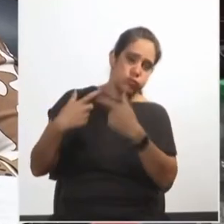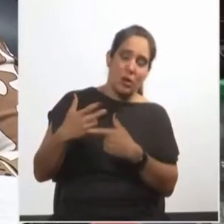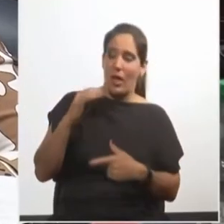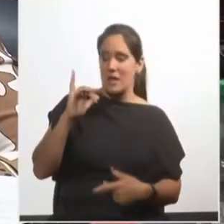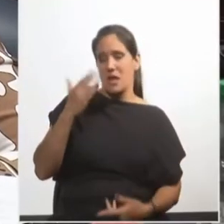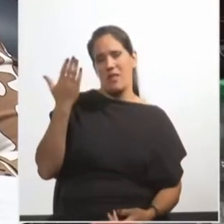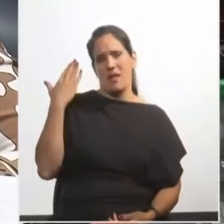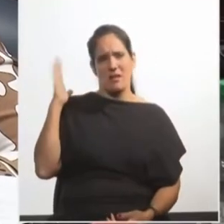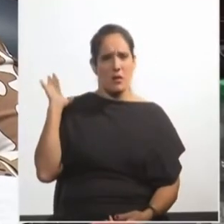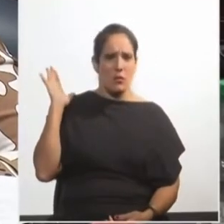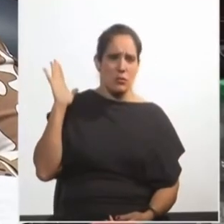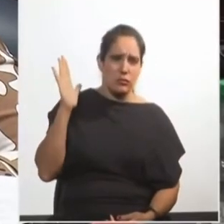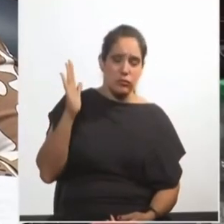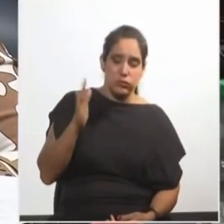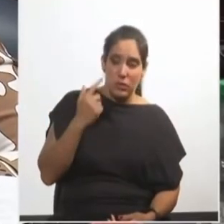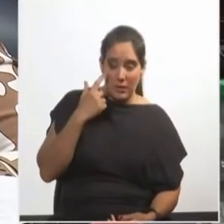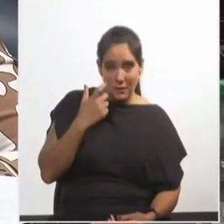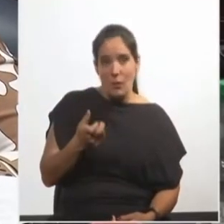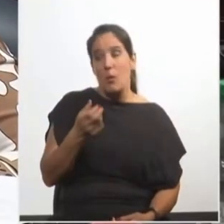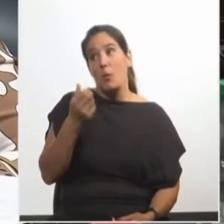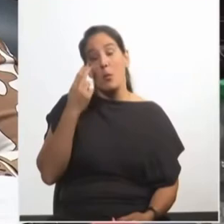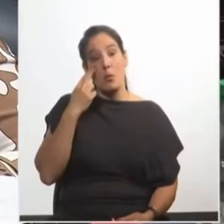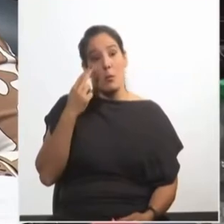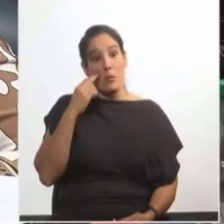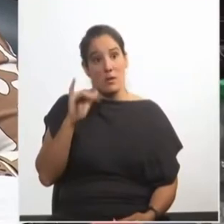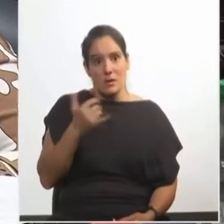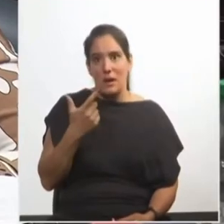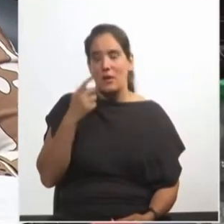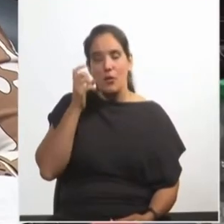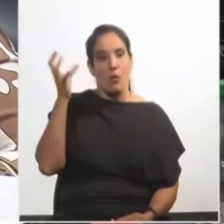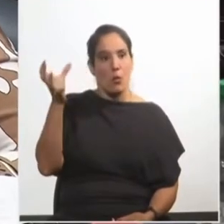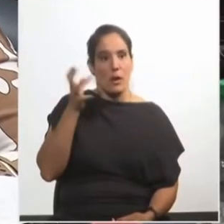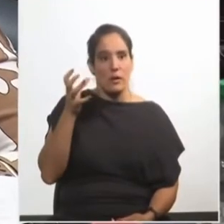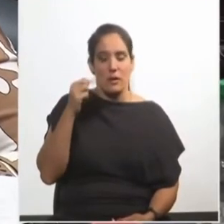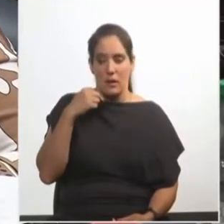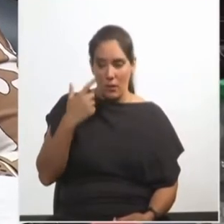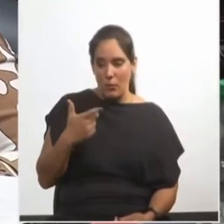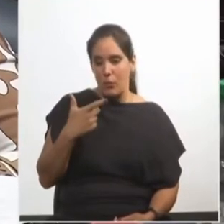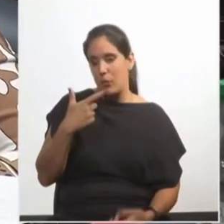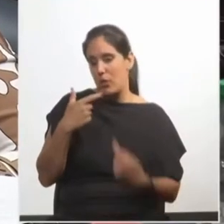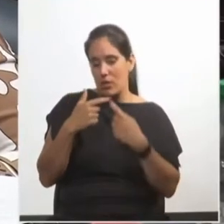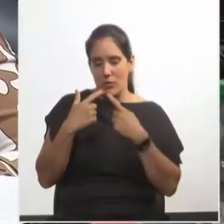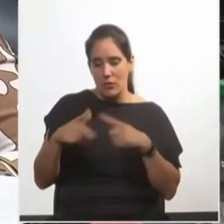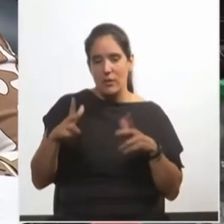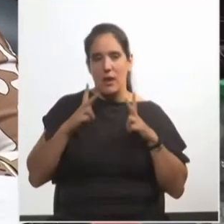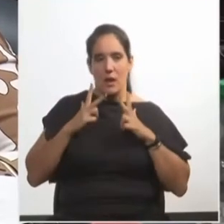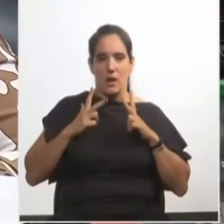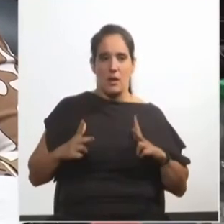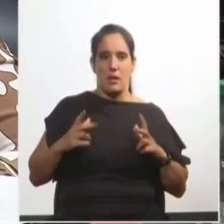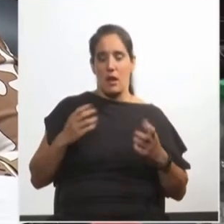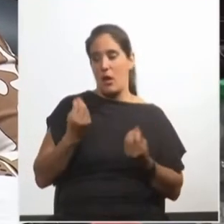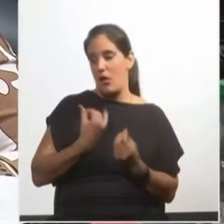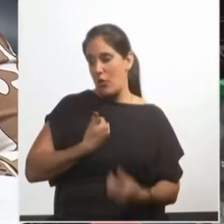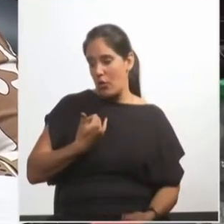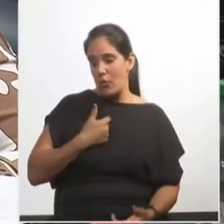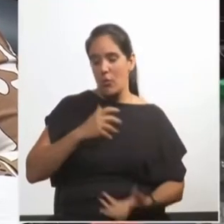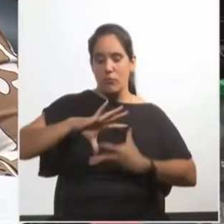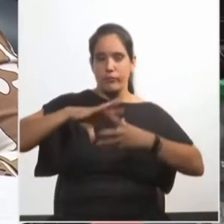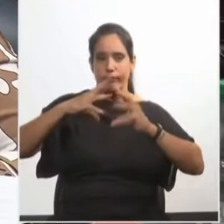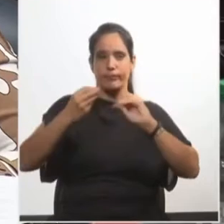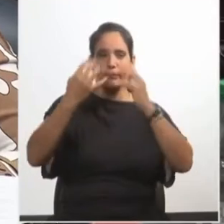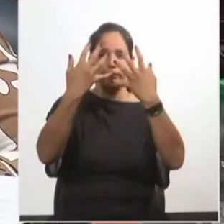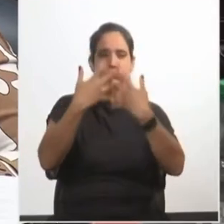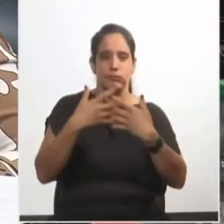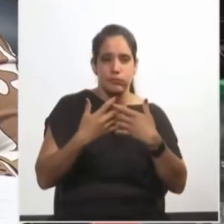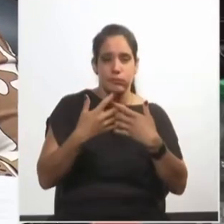que debemos atender en forma urgente y prioritaria, tanto por razones éticas como estratégicas, para el que